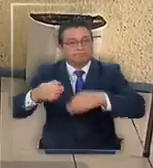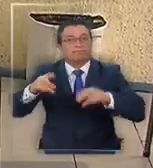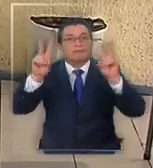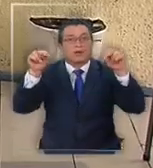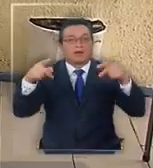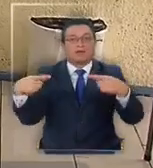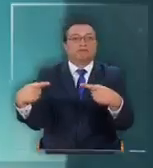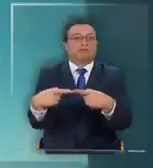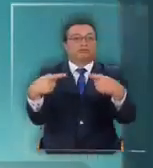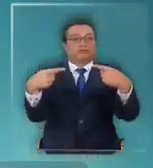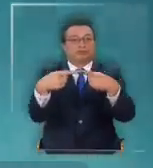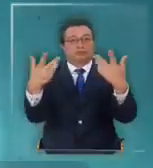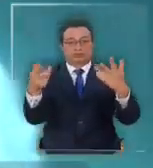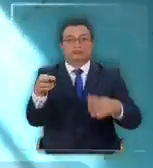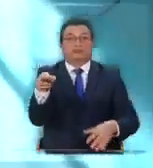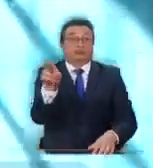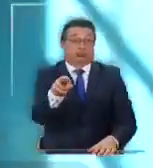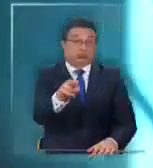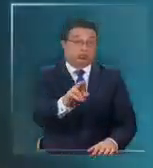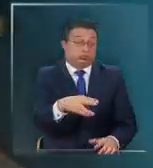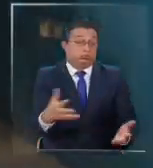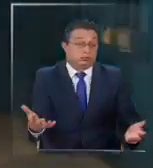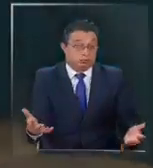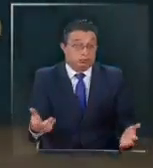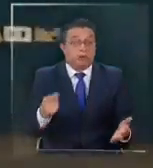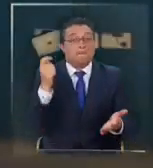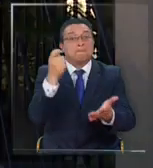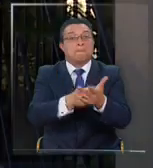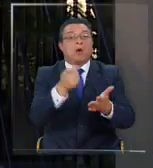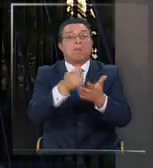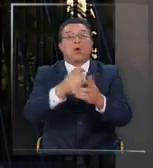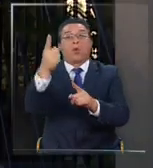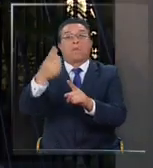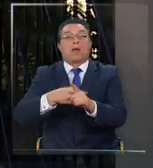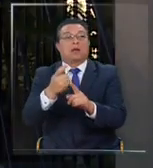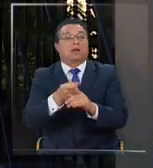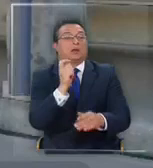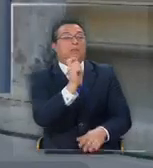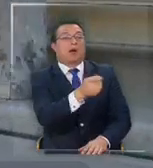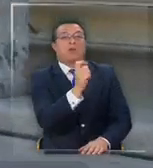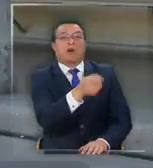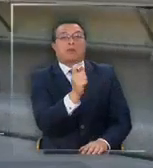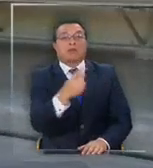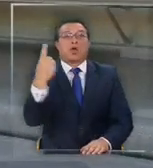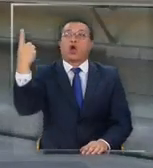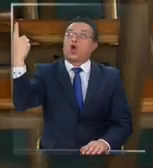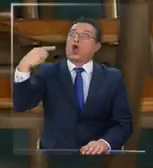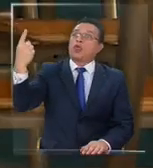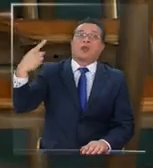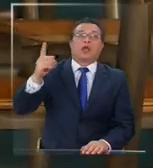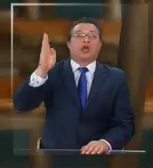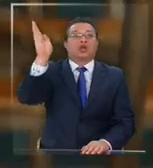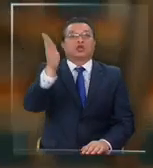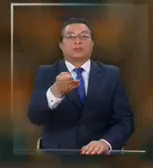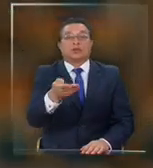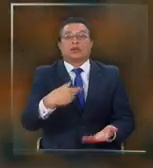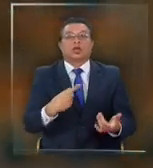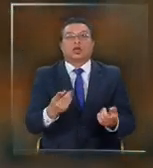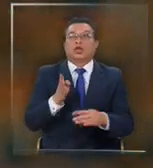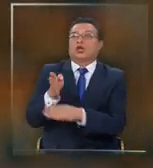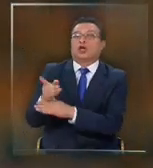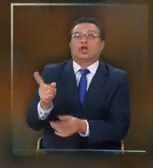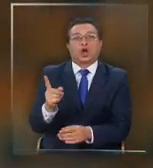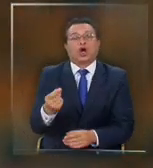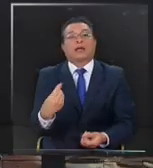de debate en forma recurrente la mensualidad en establecimientos que por orden superior no están impartiendo